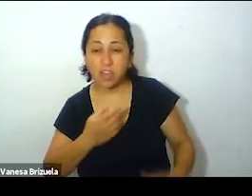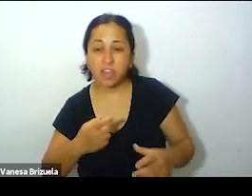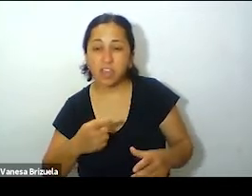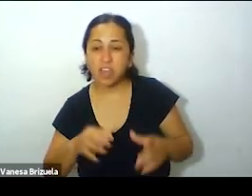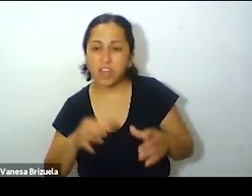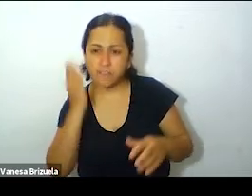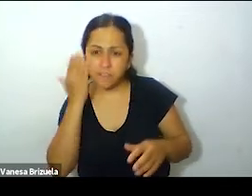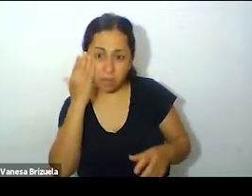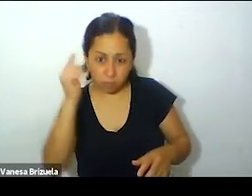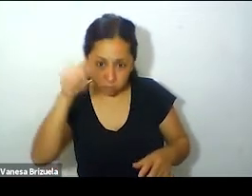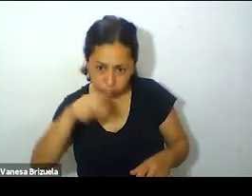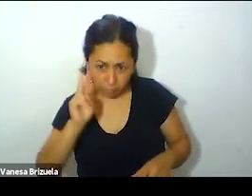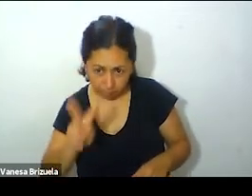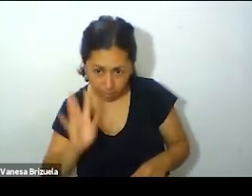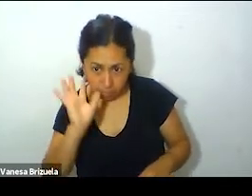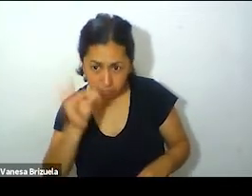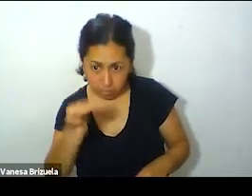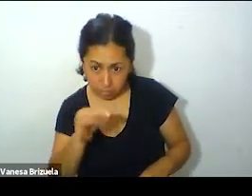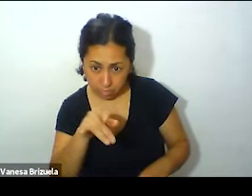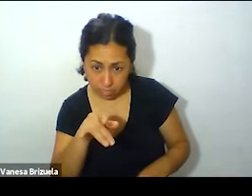de Facebook. Entonces,